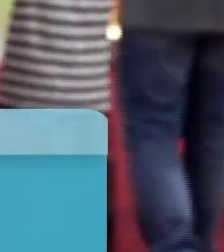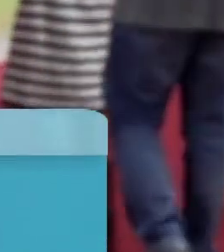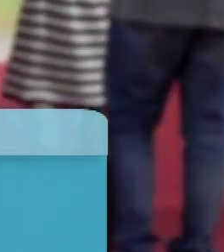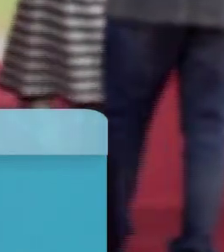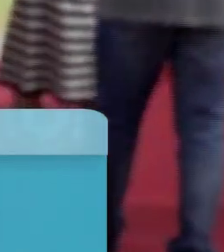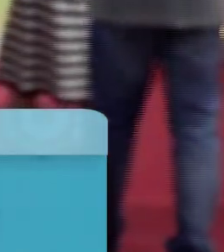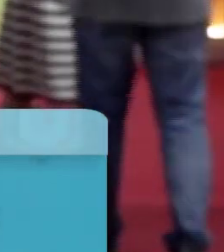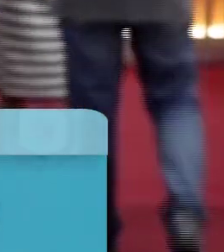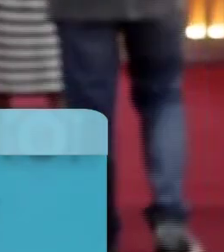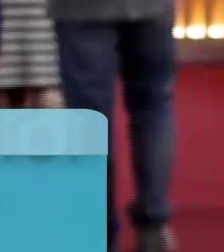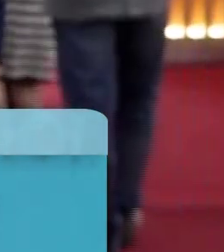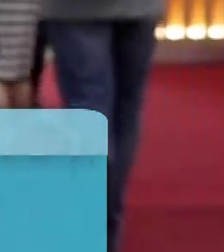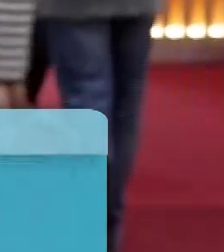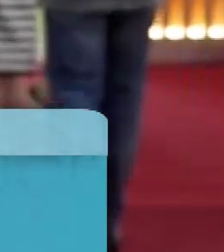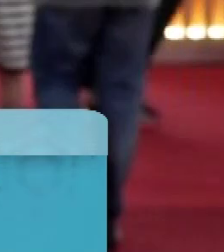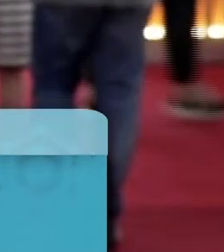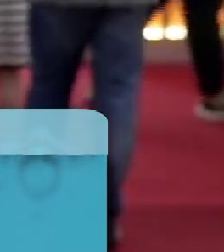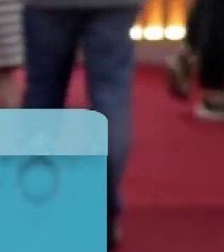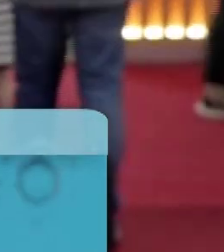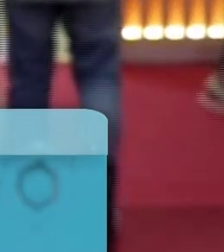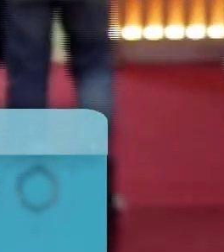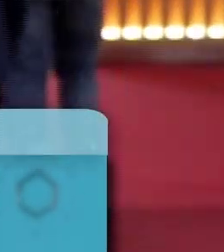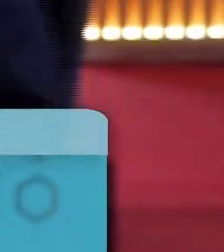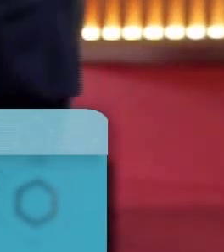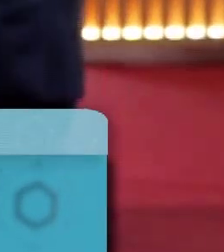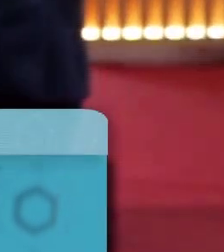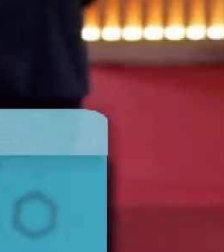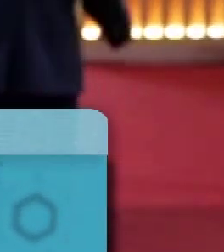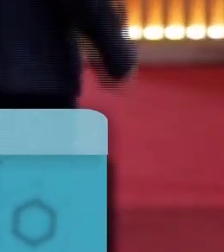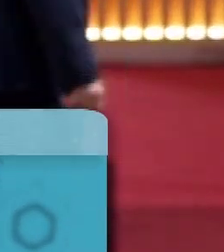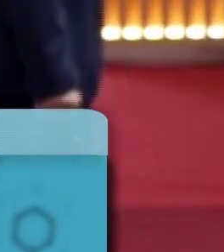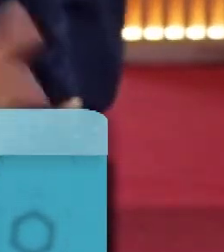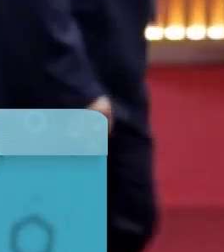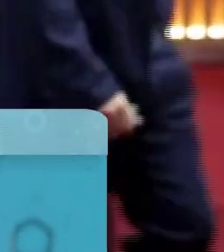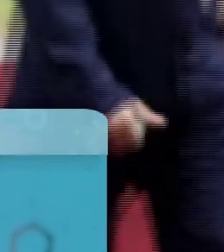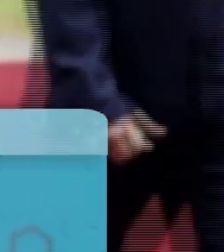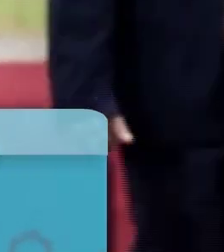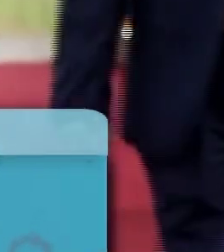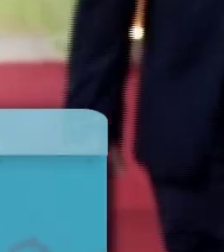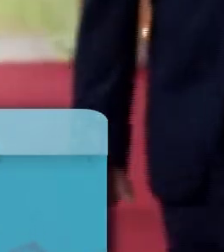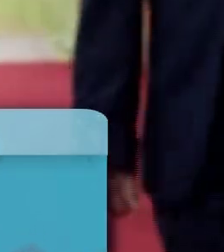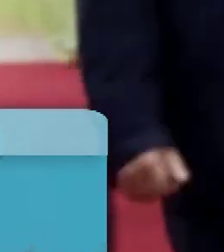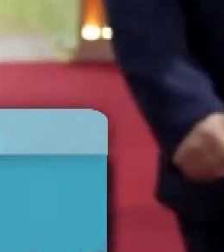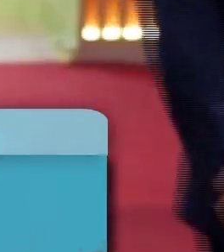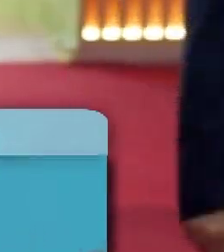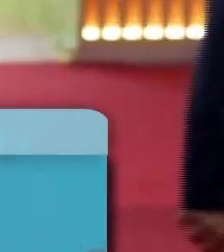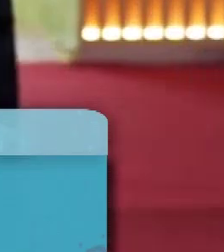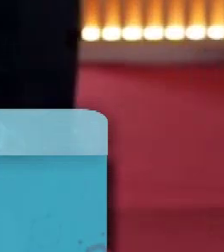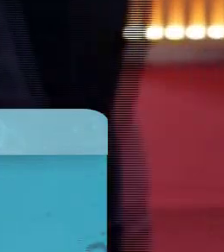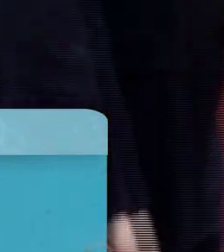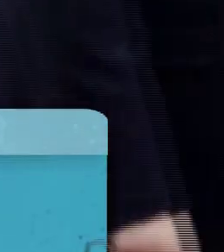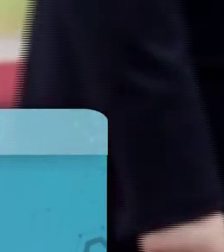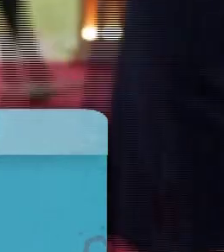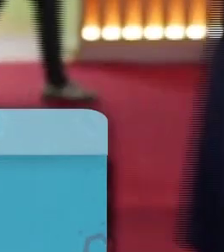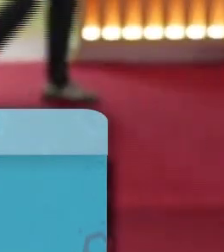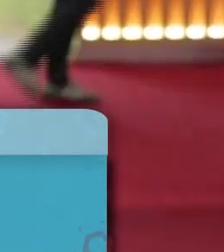Cial aquí en Shanghai, donde reflejamos todo el trabajo que se hace on-site luego a las redes sociales chinas. Hacemos